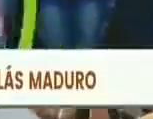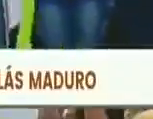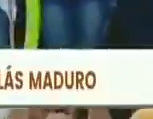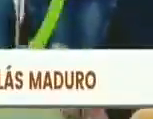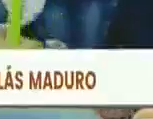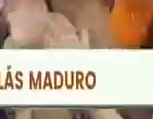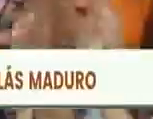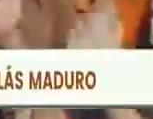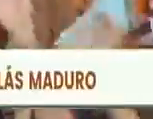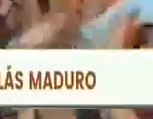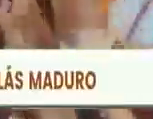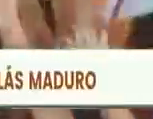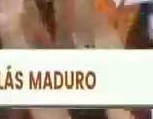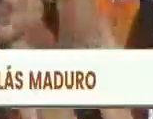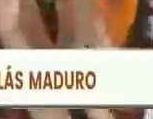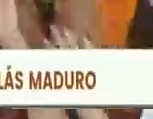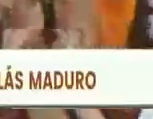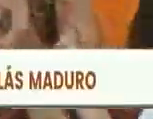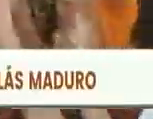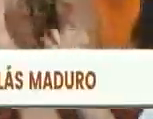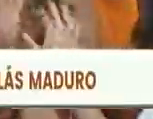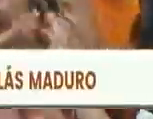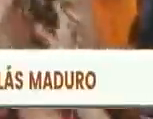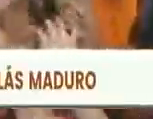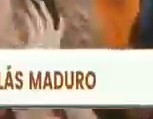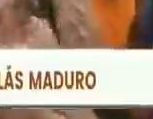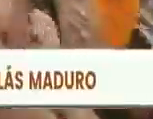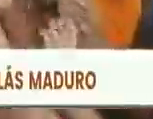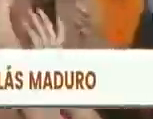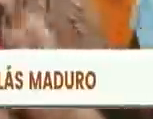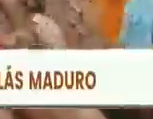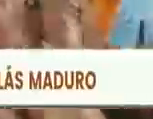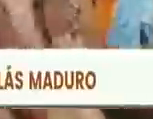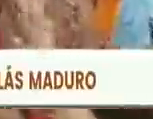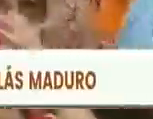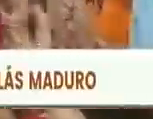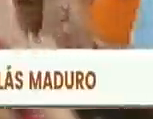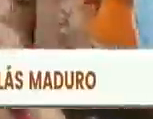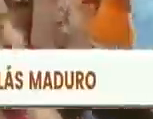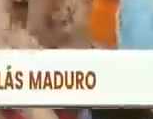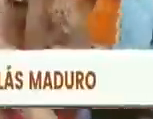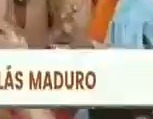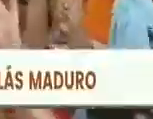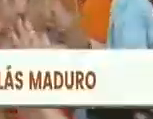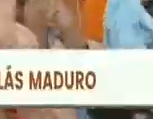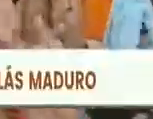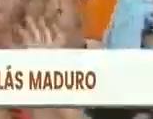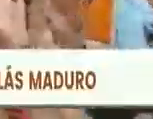arriba, arriba, arriba, arriba, arriba, arriba. ¡Saludo solidario!